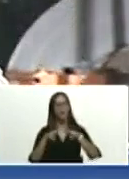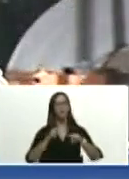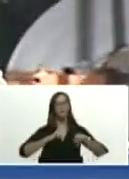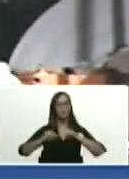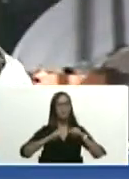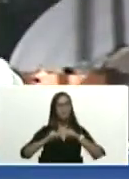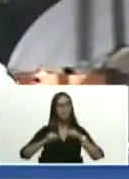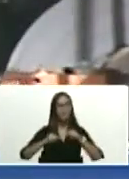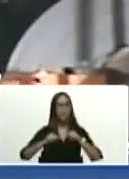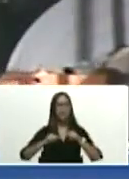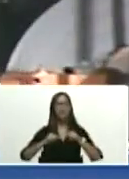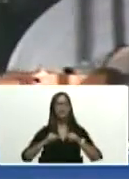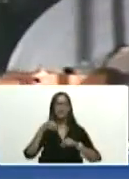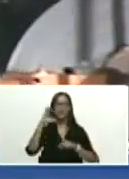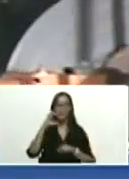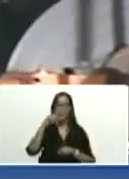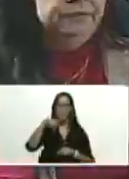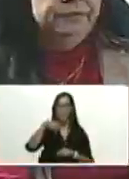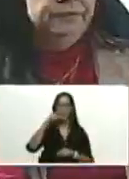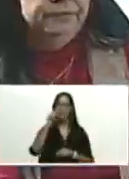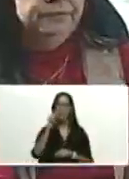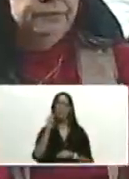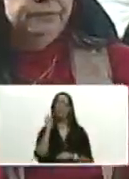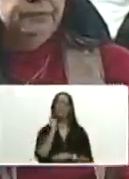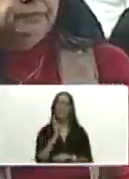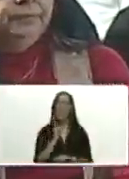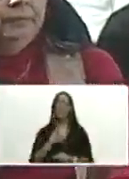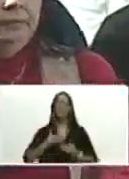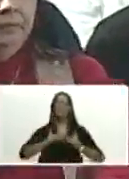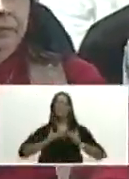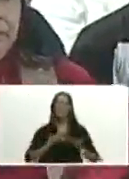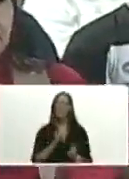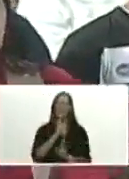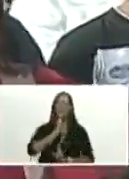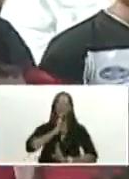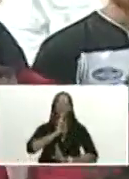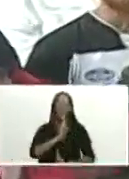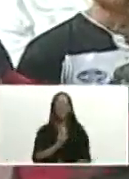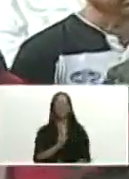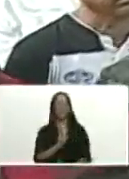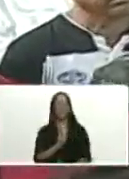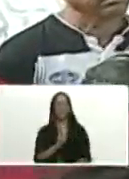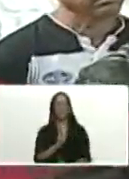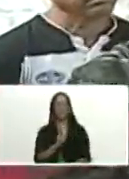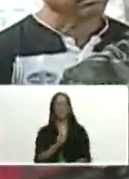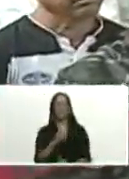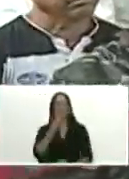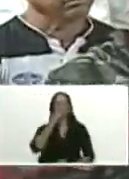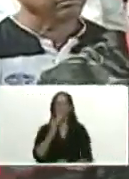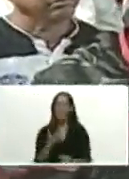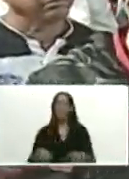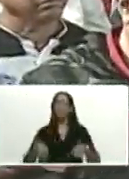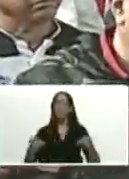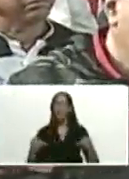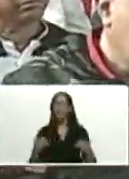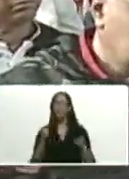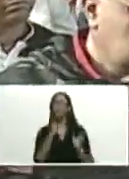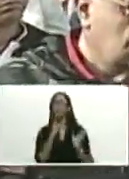del cpt deben dar resultados enriquecedores y